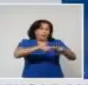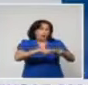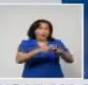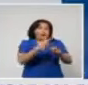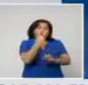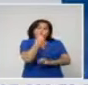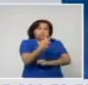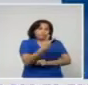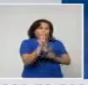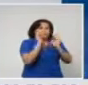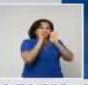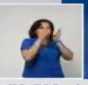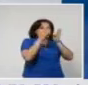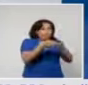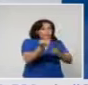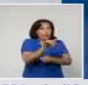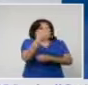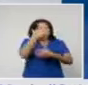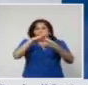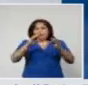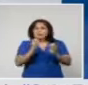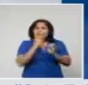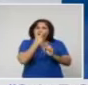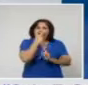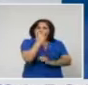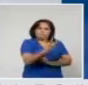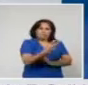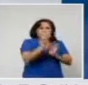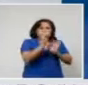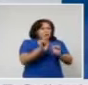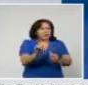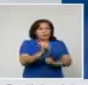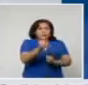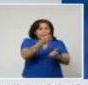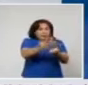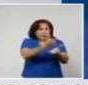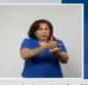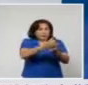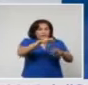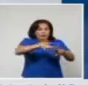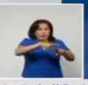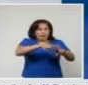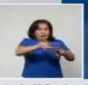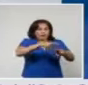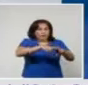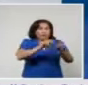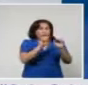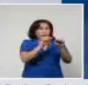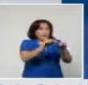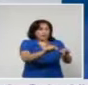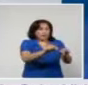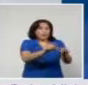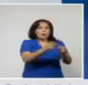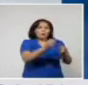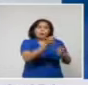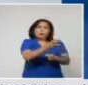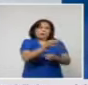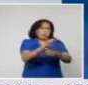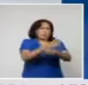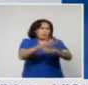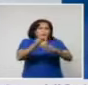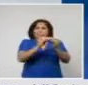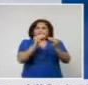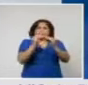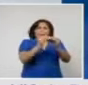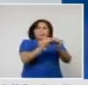de casos, también Artemisa. En este caso tenemos a la capital del país reportando casos, contagios en el